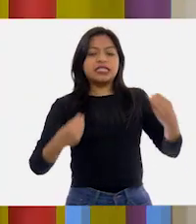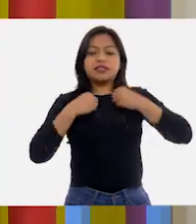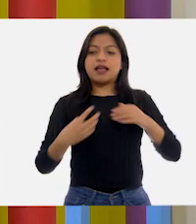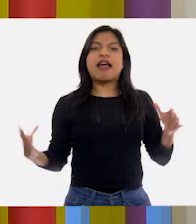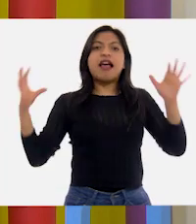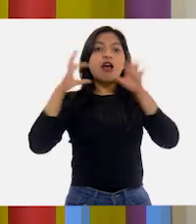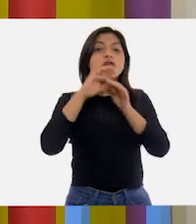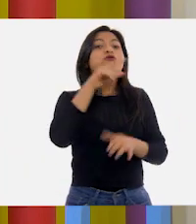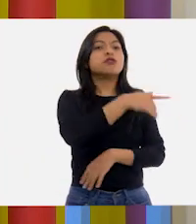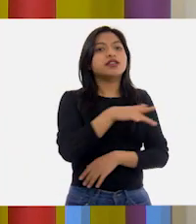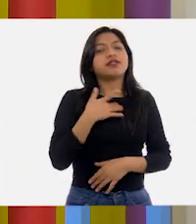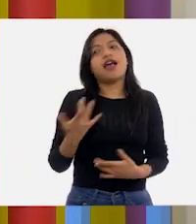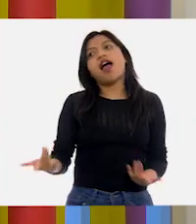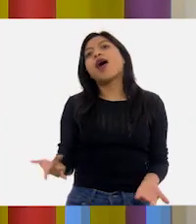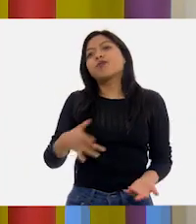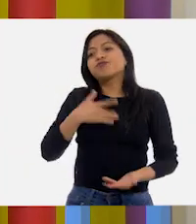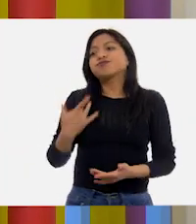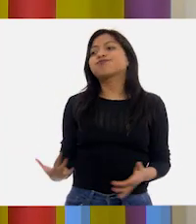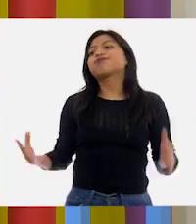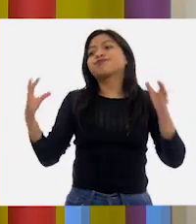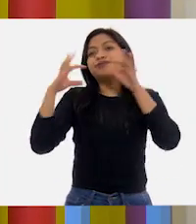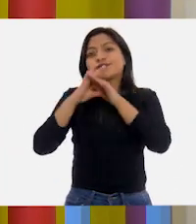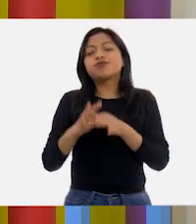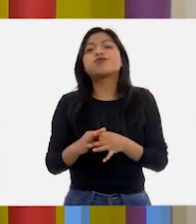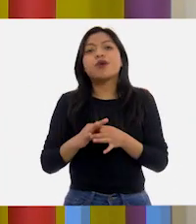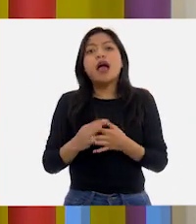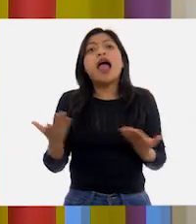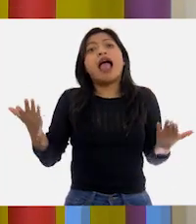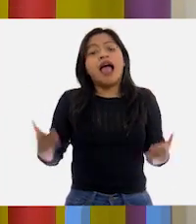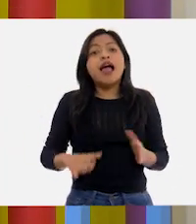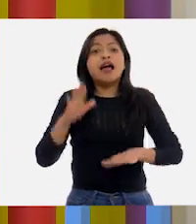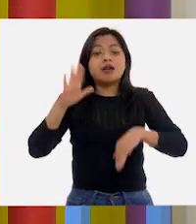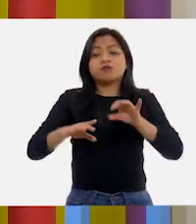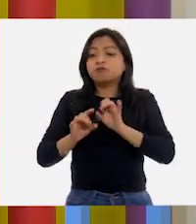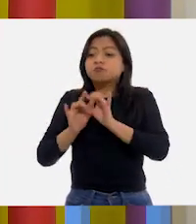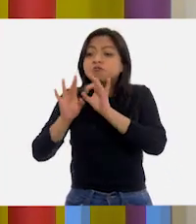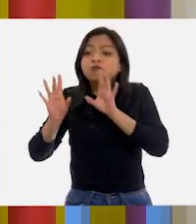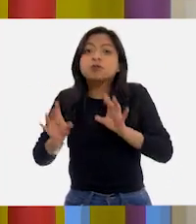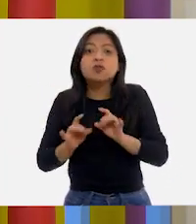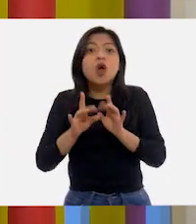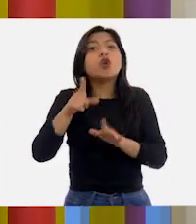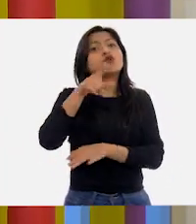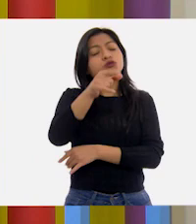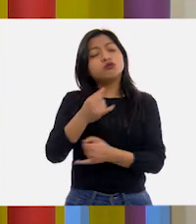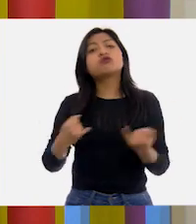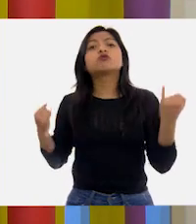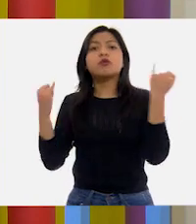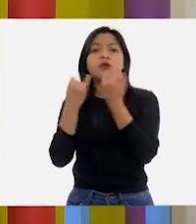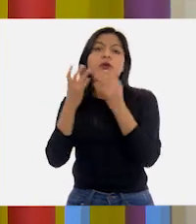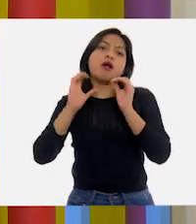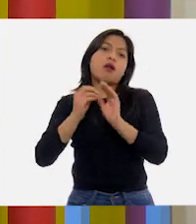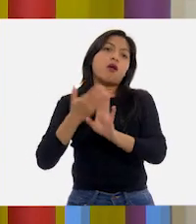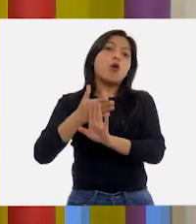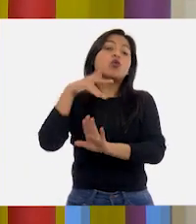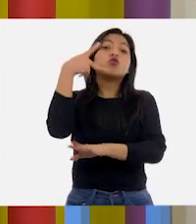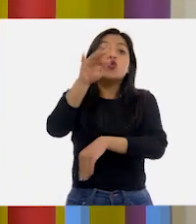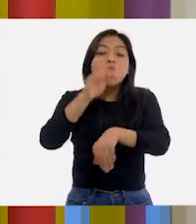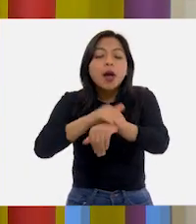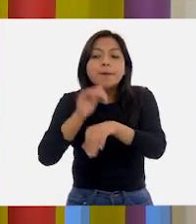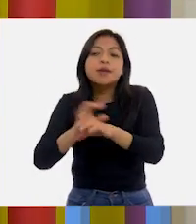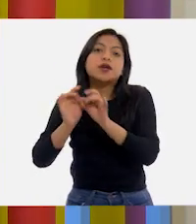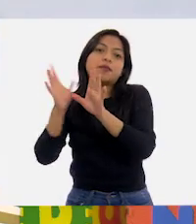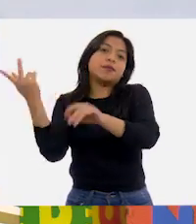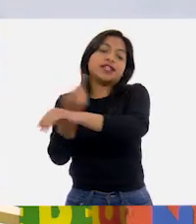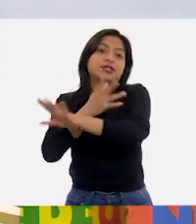Ah, pues te identificas con eso que estás viendo, porque son cosas que te pueden pasar o que le han pasado a algún amigo, le han pasado a